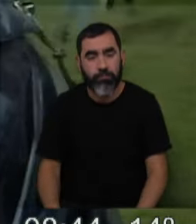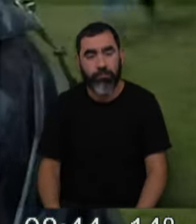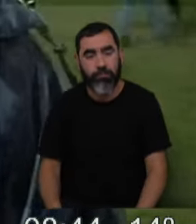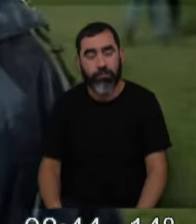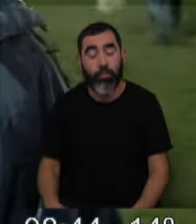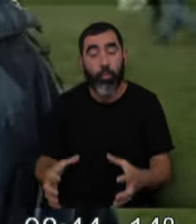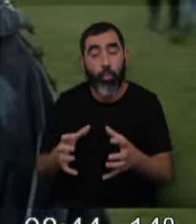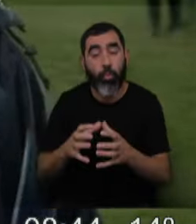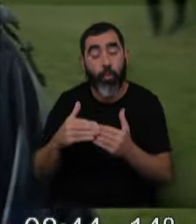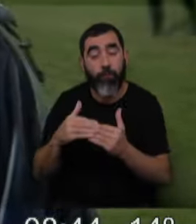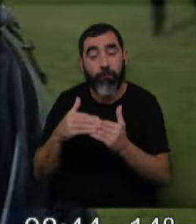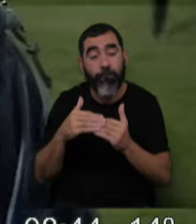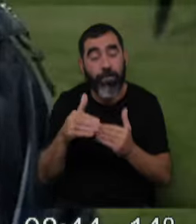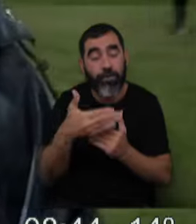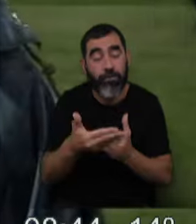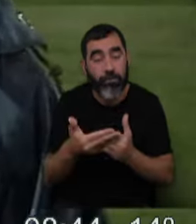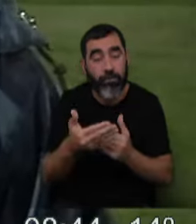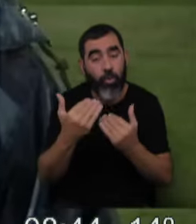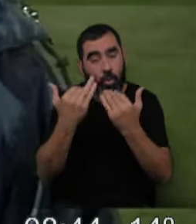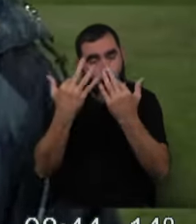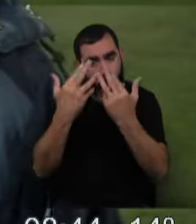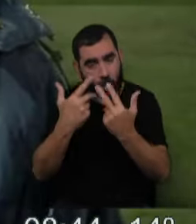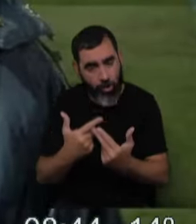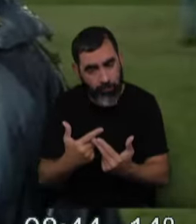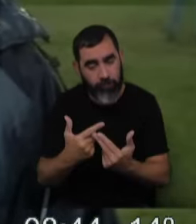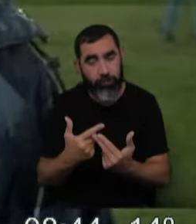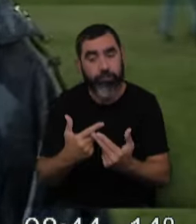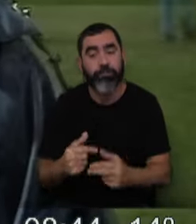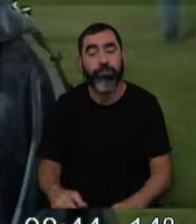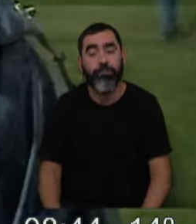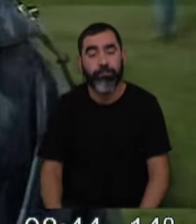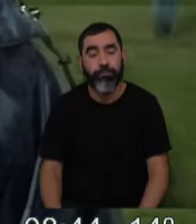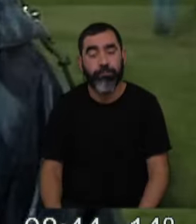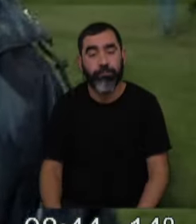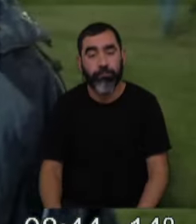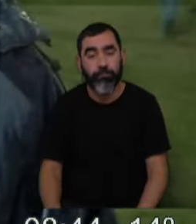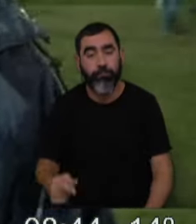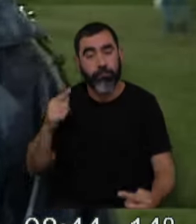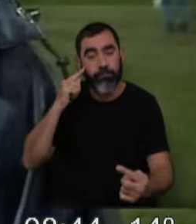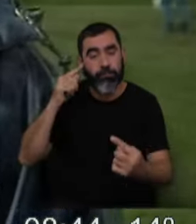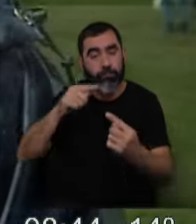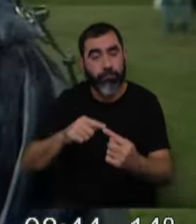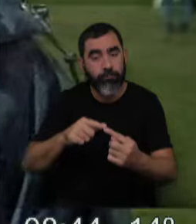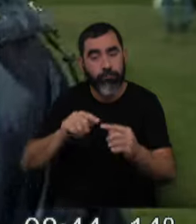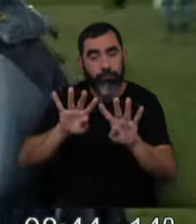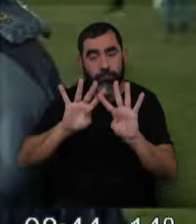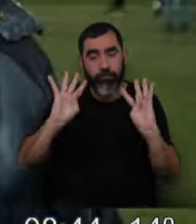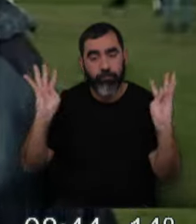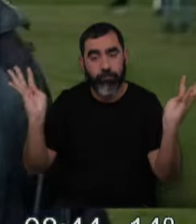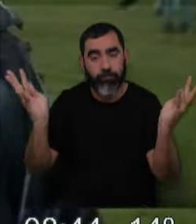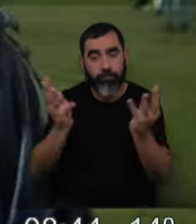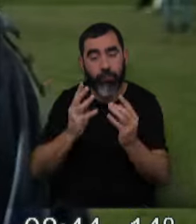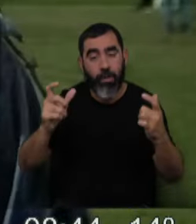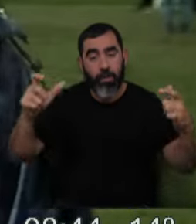un grupo de vecinos organizados como somos, que nos propusimos hacer el cerramiento de la cancha